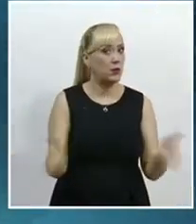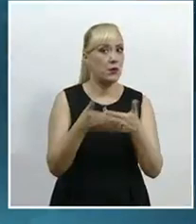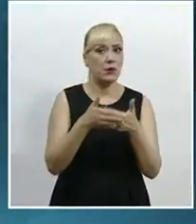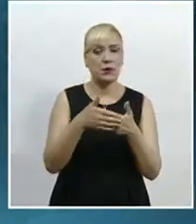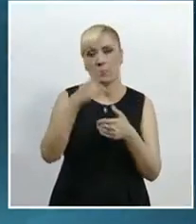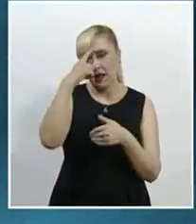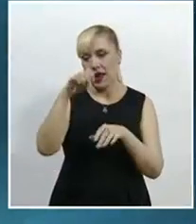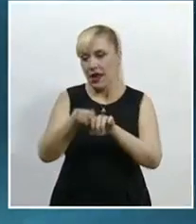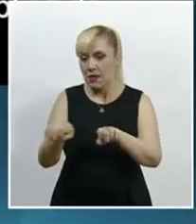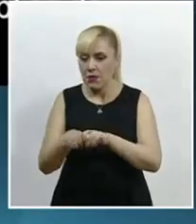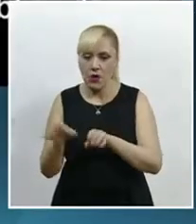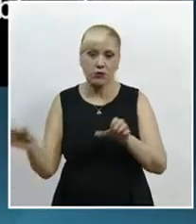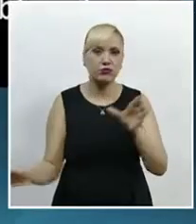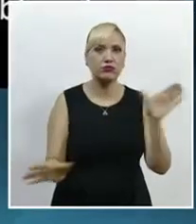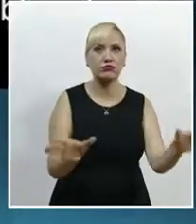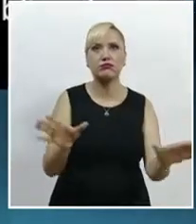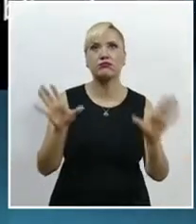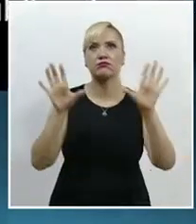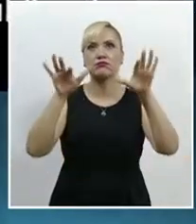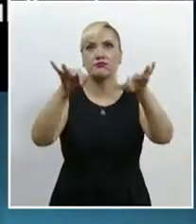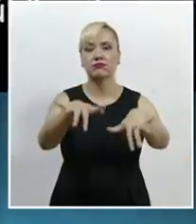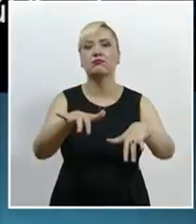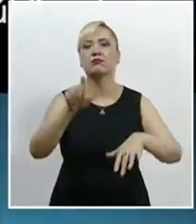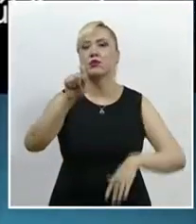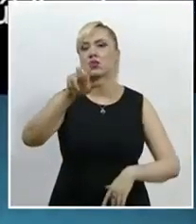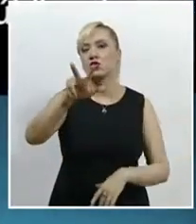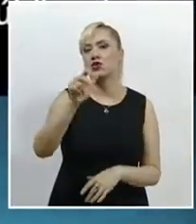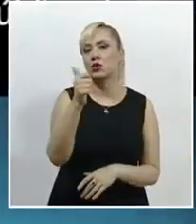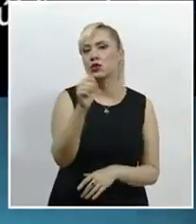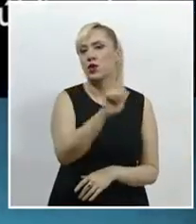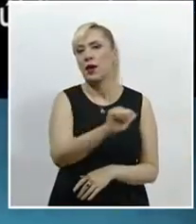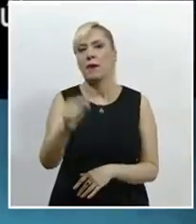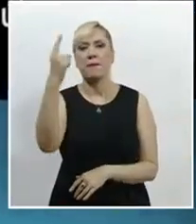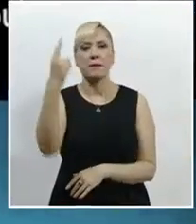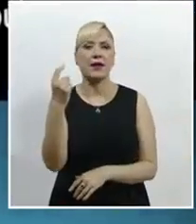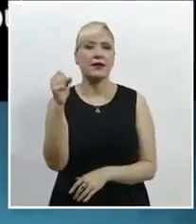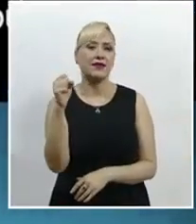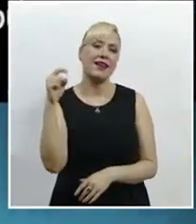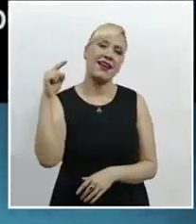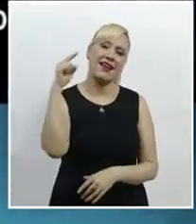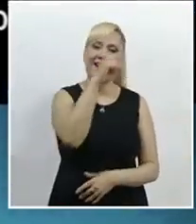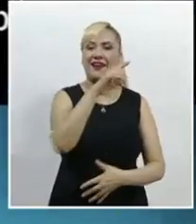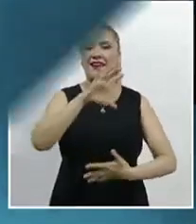el Pleno de la Corte Interamericana del 28 de agosto al 1 de septiembre.